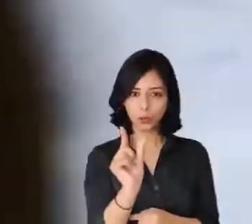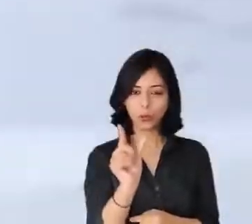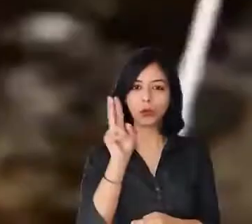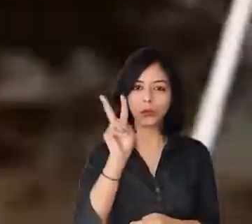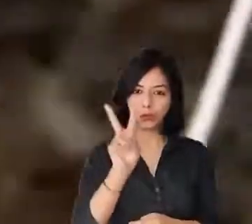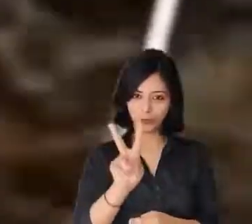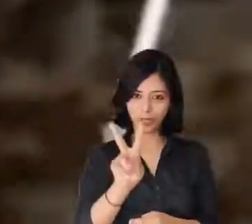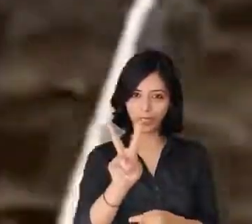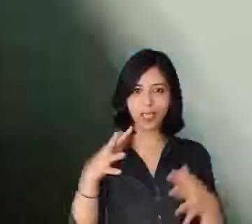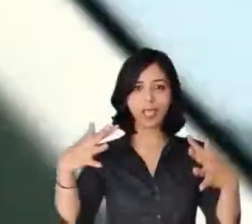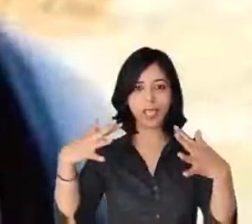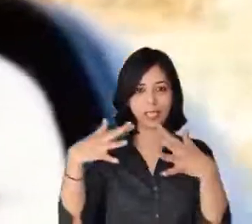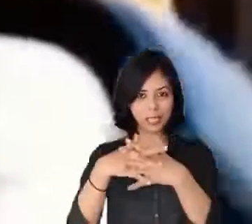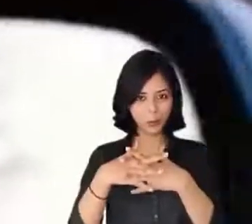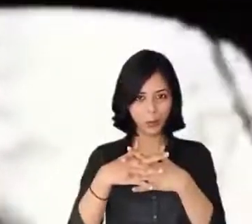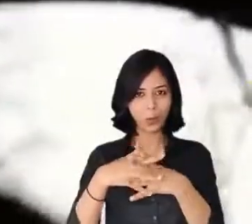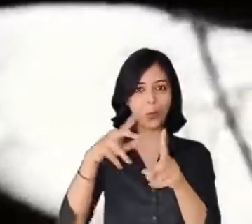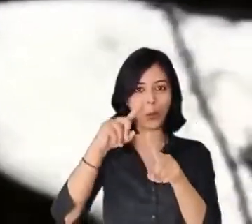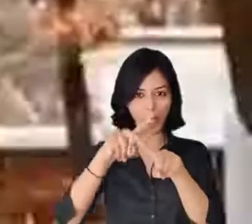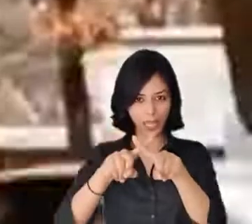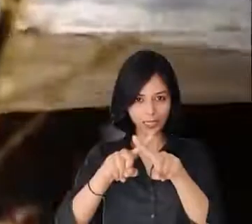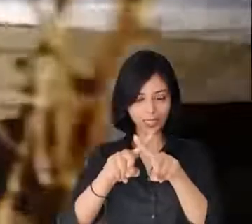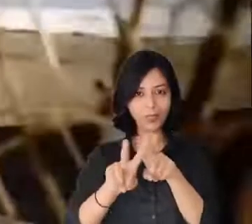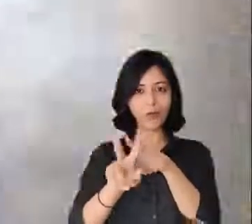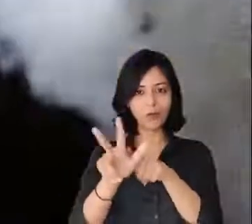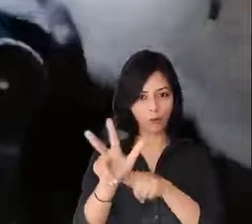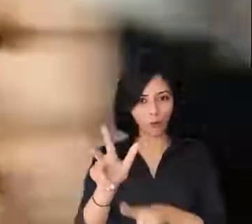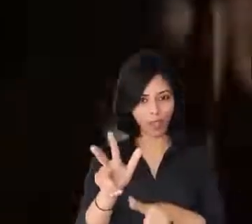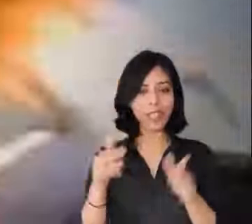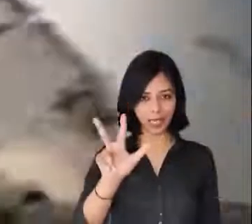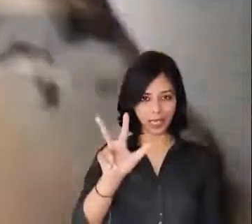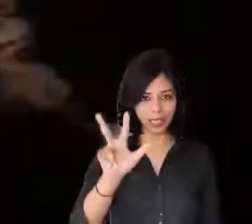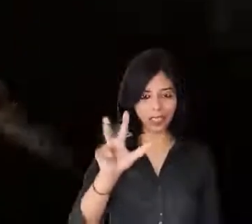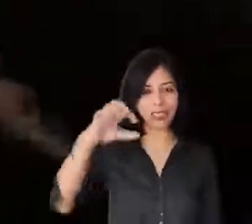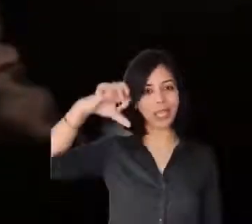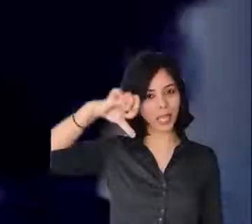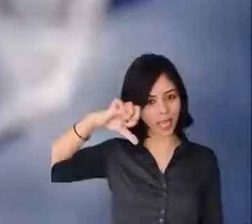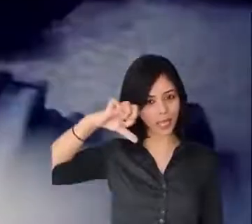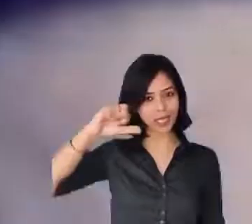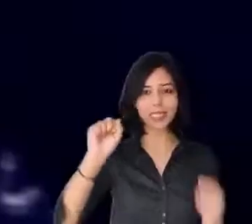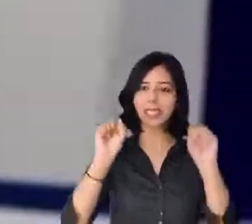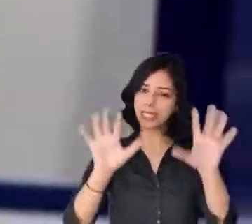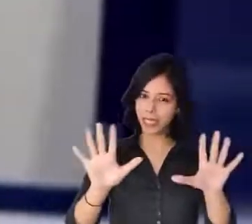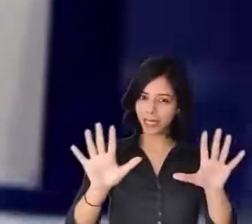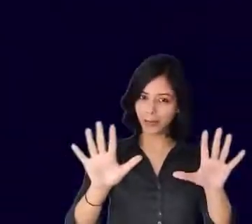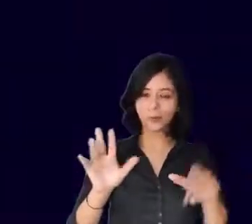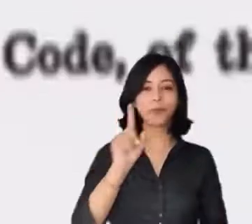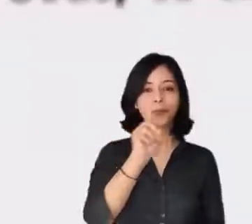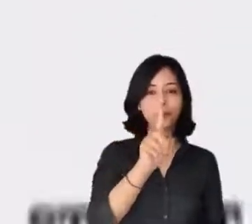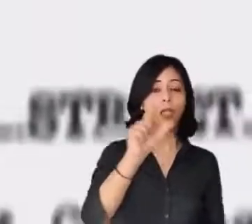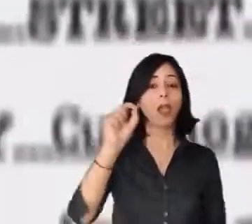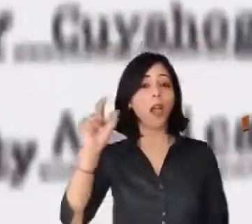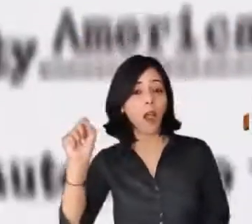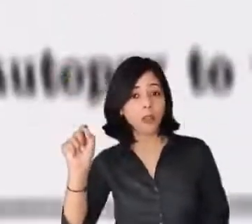investigación. El médico forense dictaminó que la causa de muerte había sido estrangulación, pero Robin